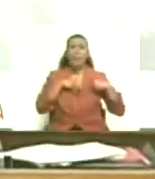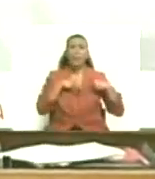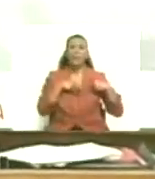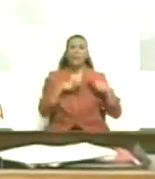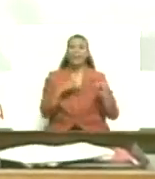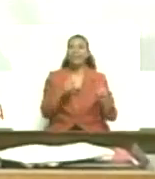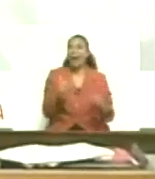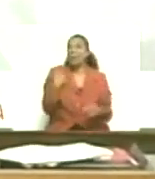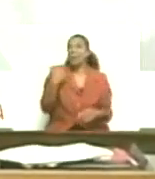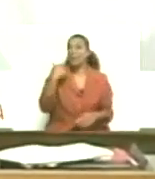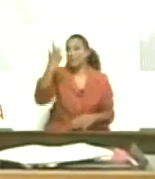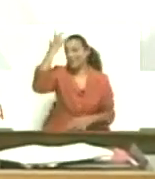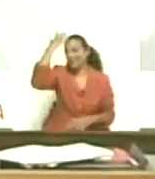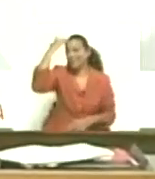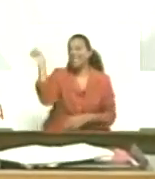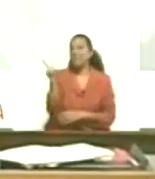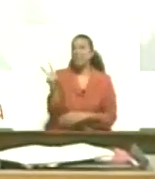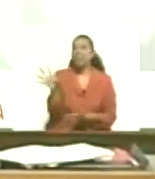Venezuela.